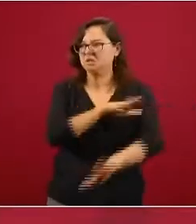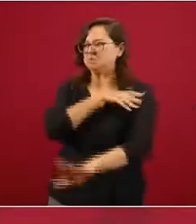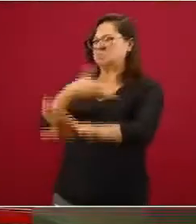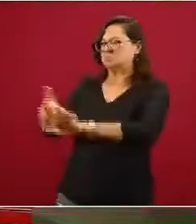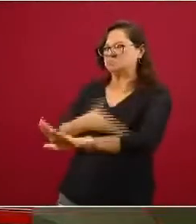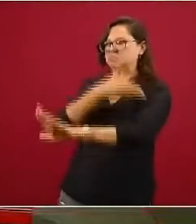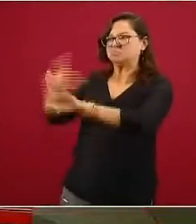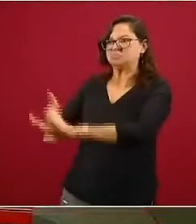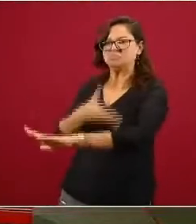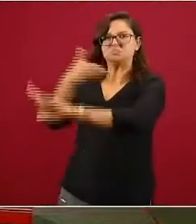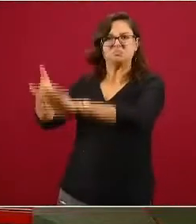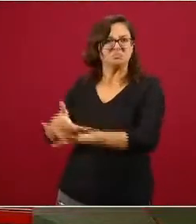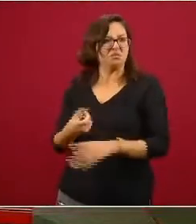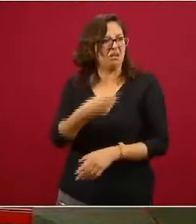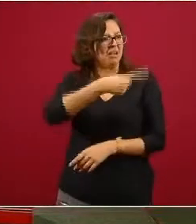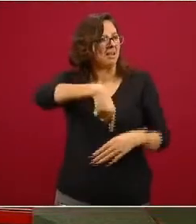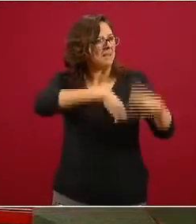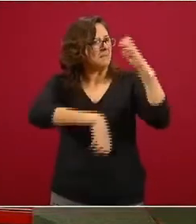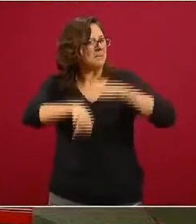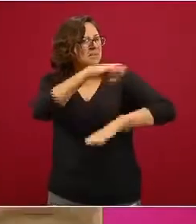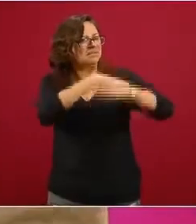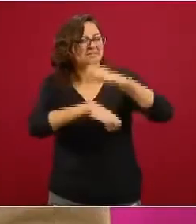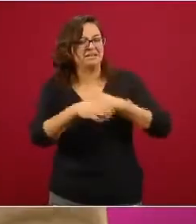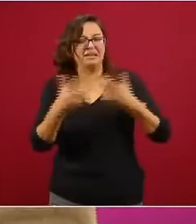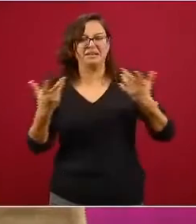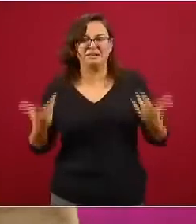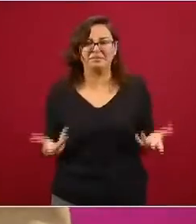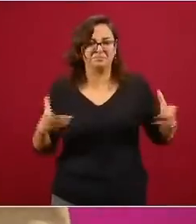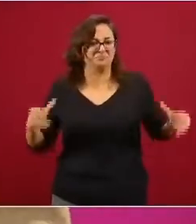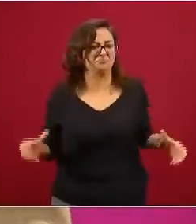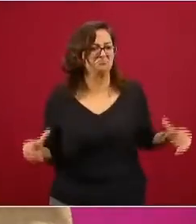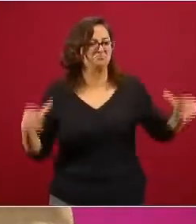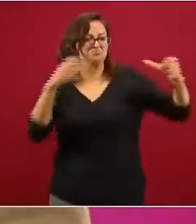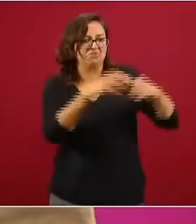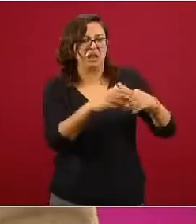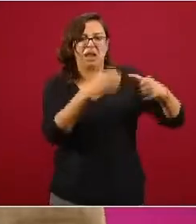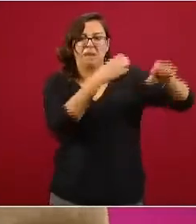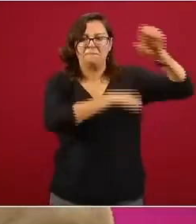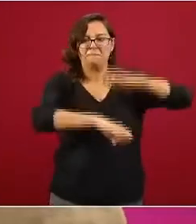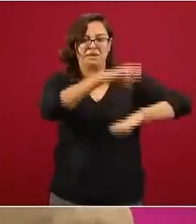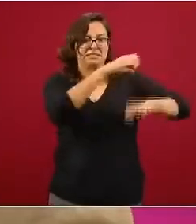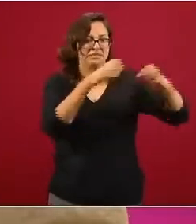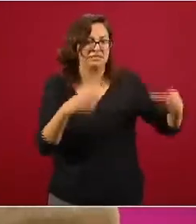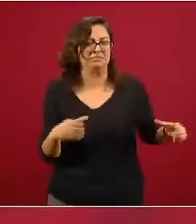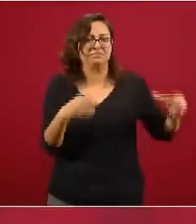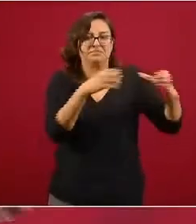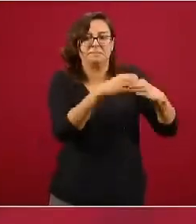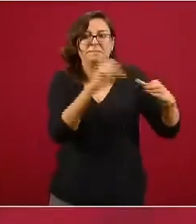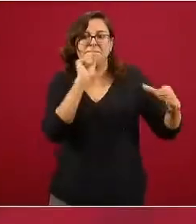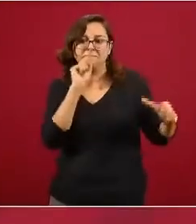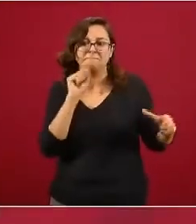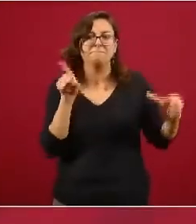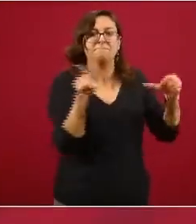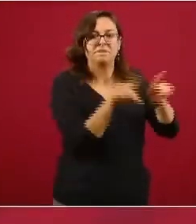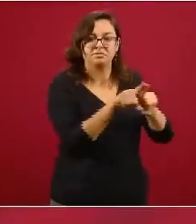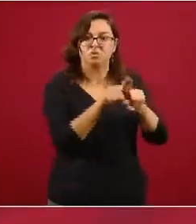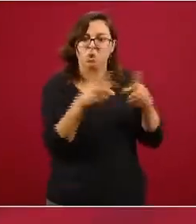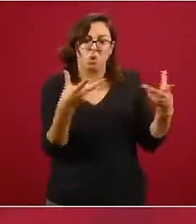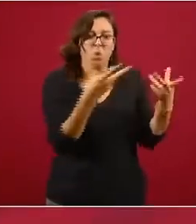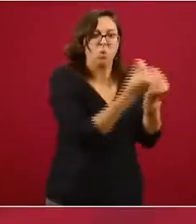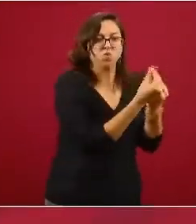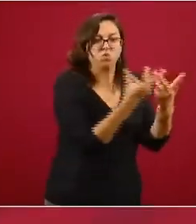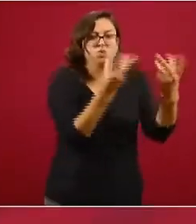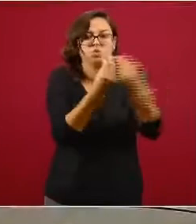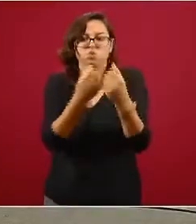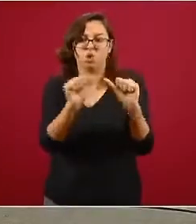medios llamados corporativos, porque además de ser corporaciones en sí mismas, es muy conocido que están asociados en